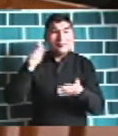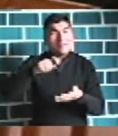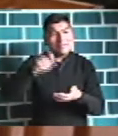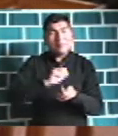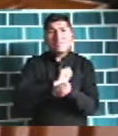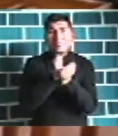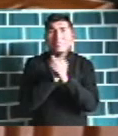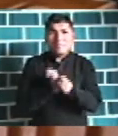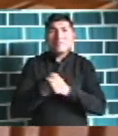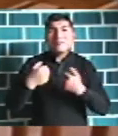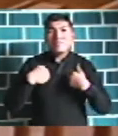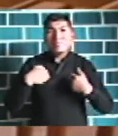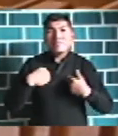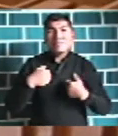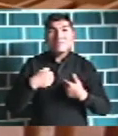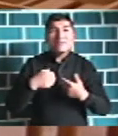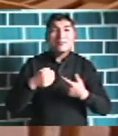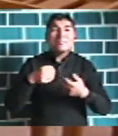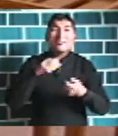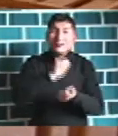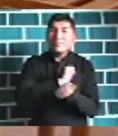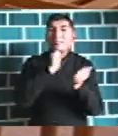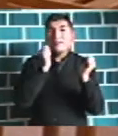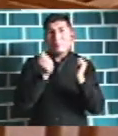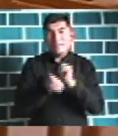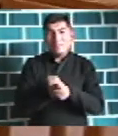cambiar que tienes que convertirte